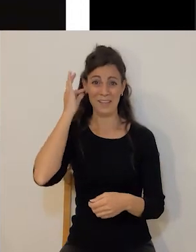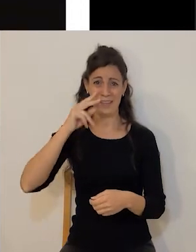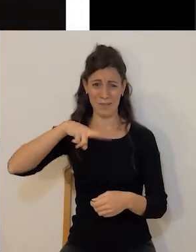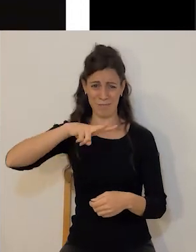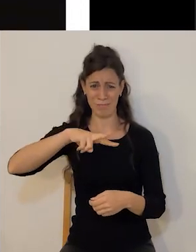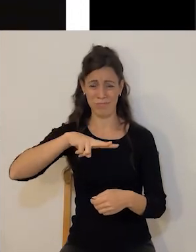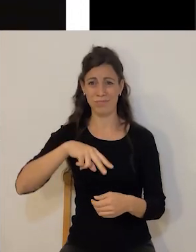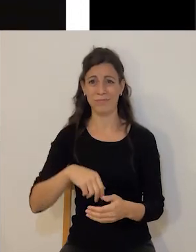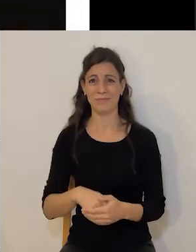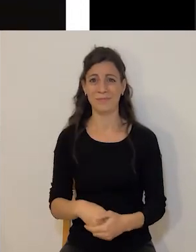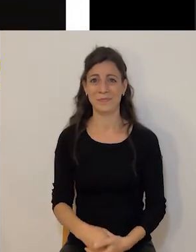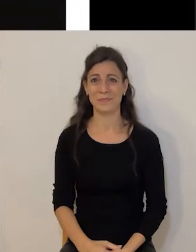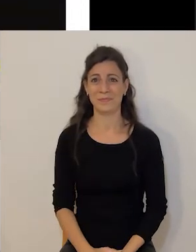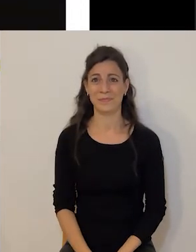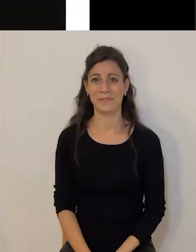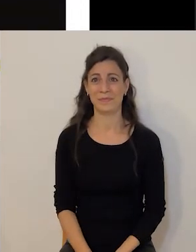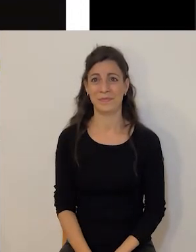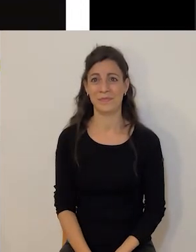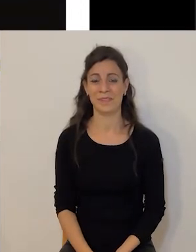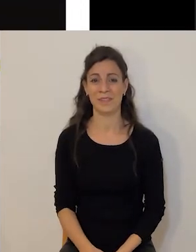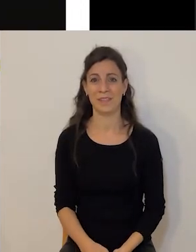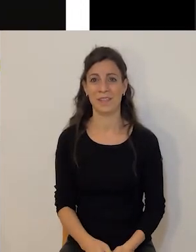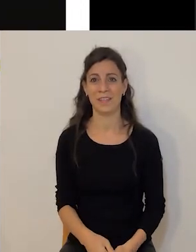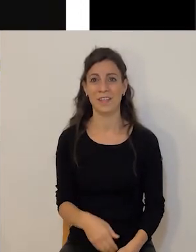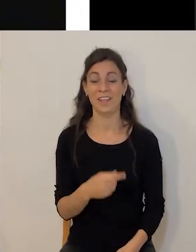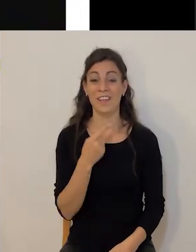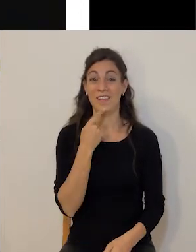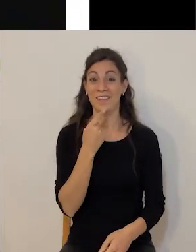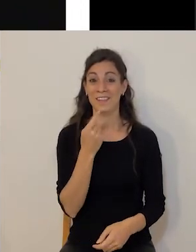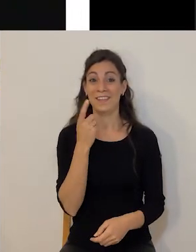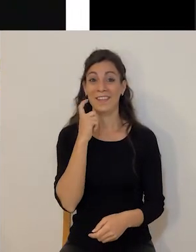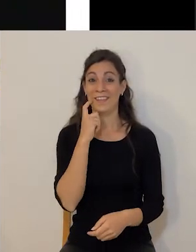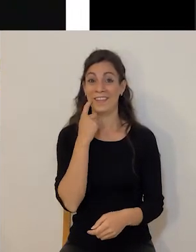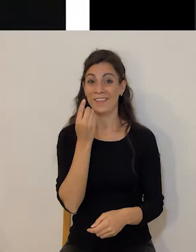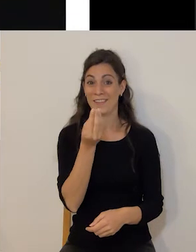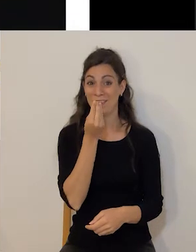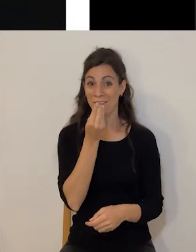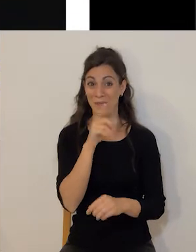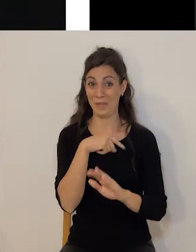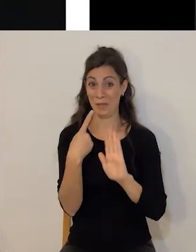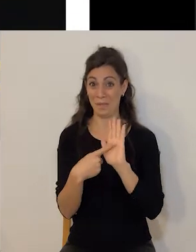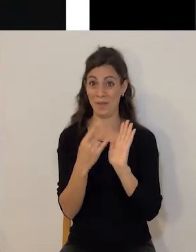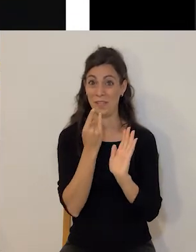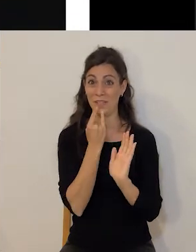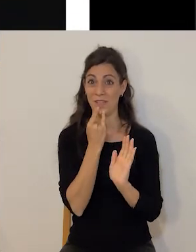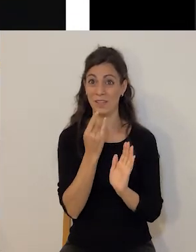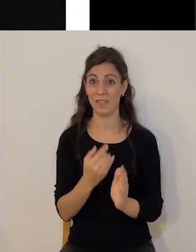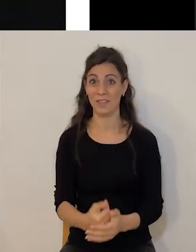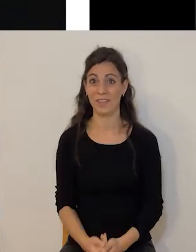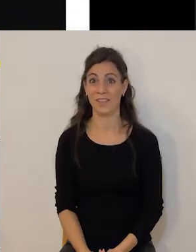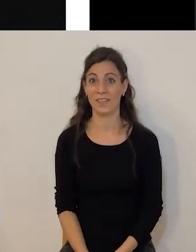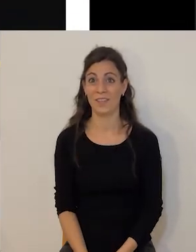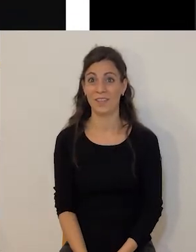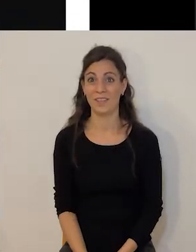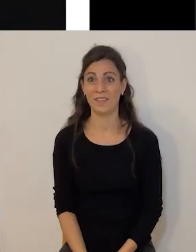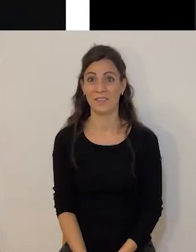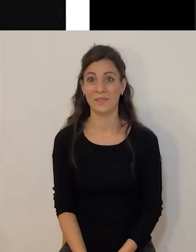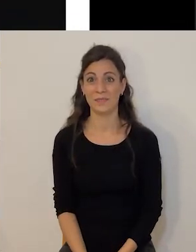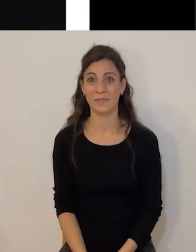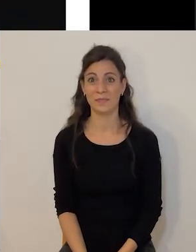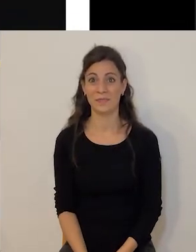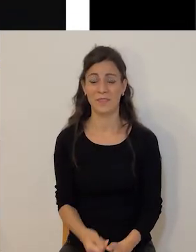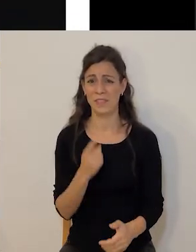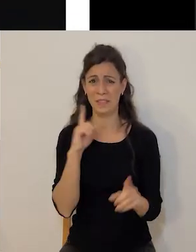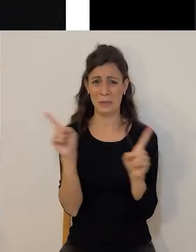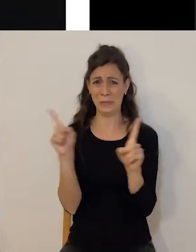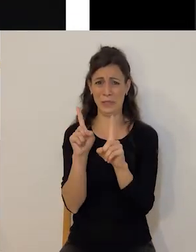Oh man, I'm gonna eat it all. I'm gonna eat it all. Jimmy Kimmel said I should eat all your candy. Okay? Okay, I'm gonna eat it all.